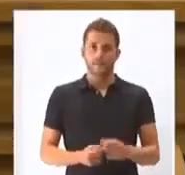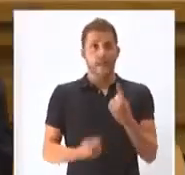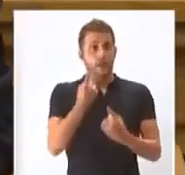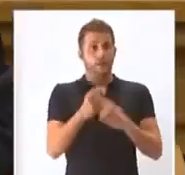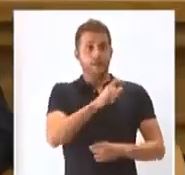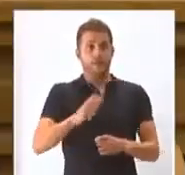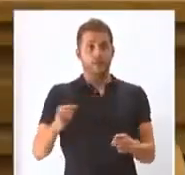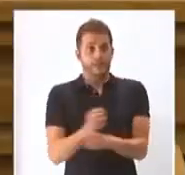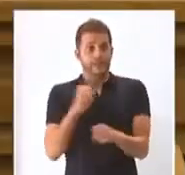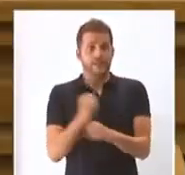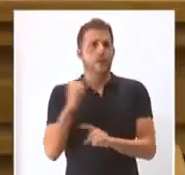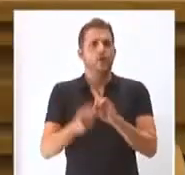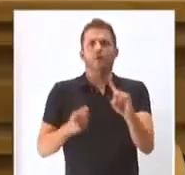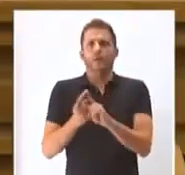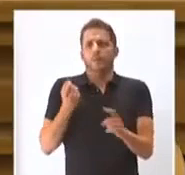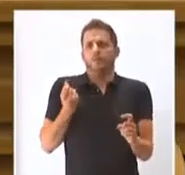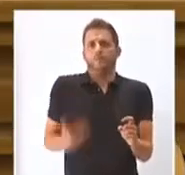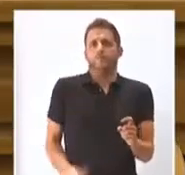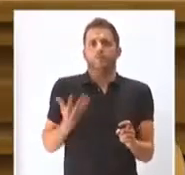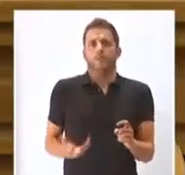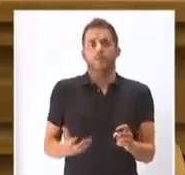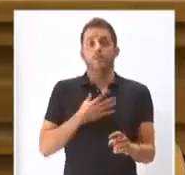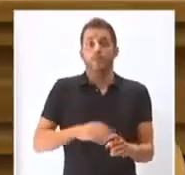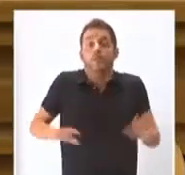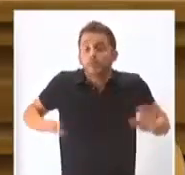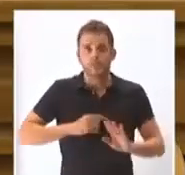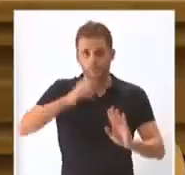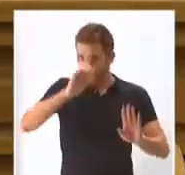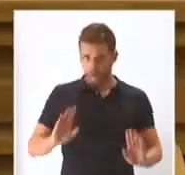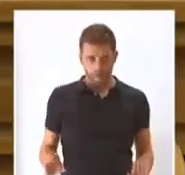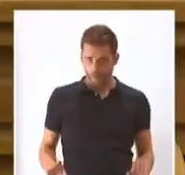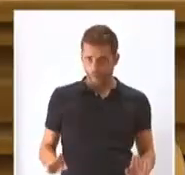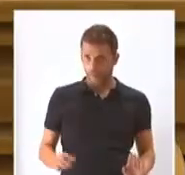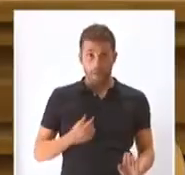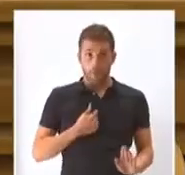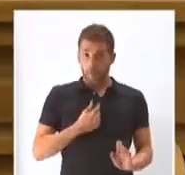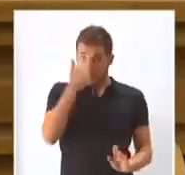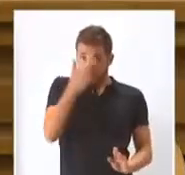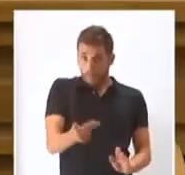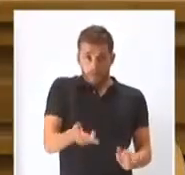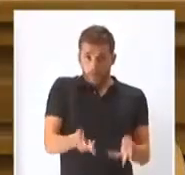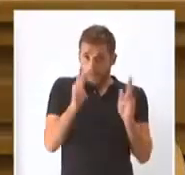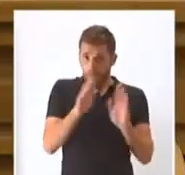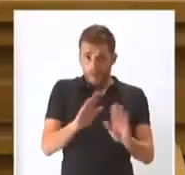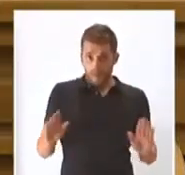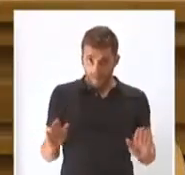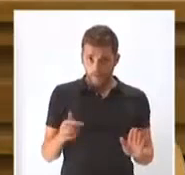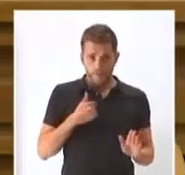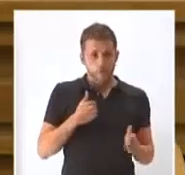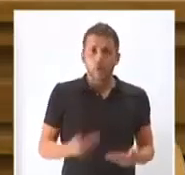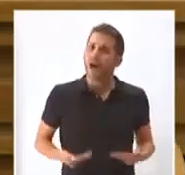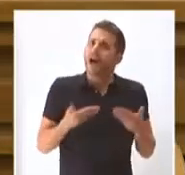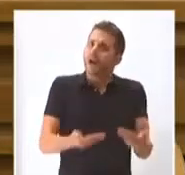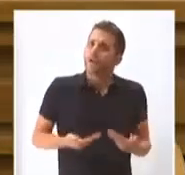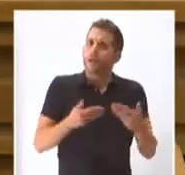forrarse mejor hay gente que quiere acumular partners y el legítimo yo no me meto yo ayudo todo lo que puedo